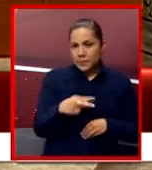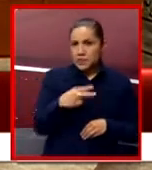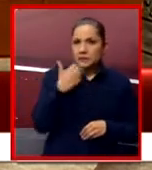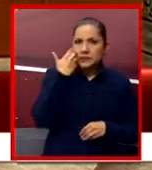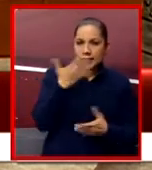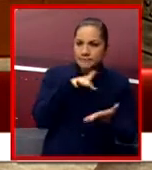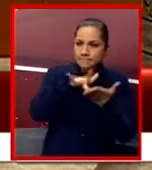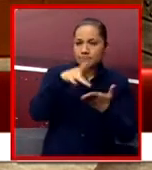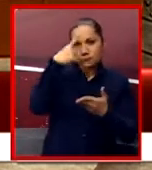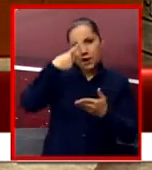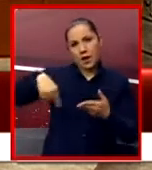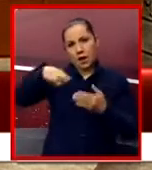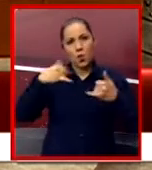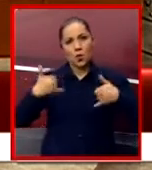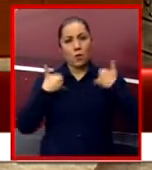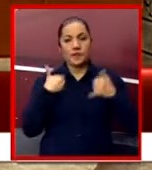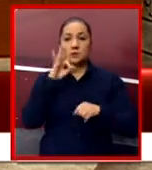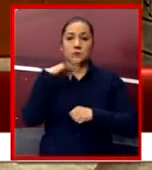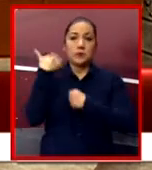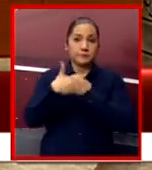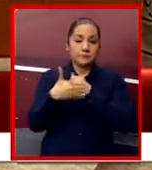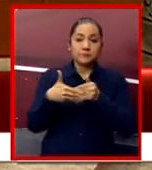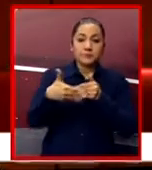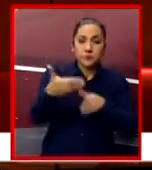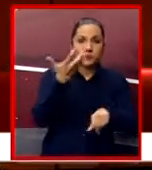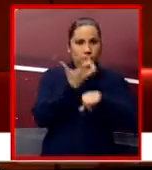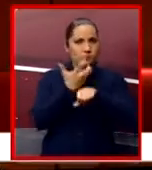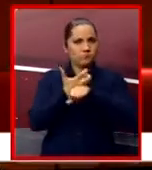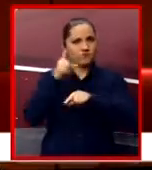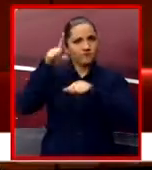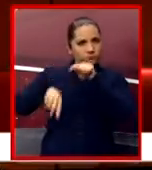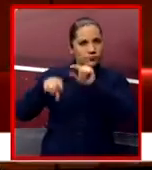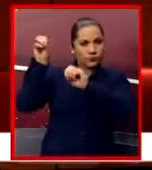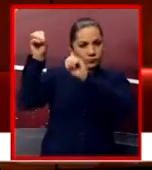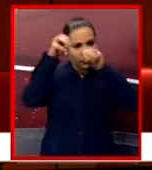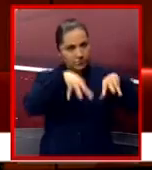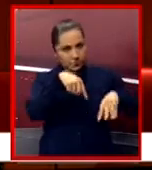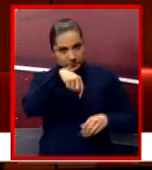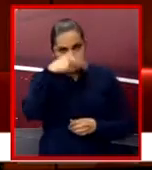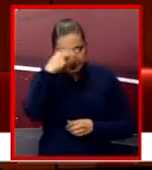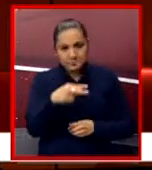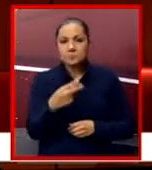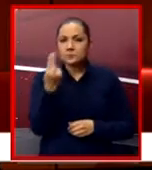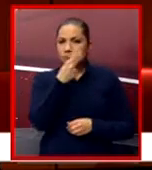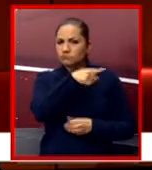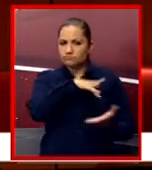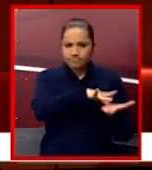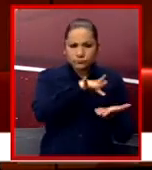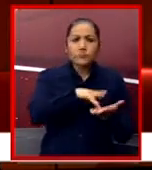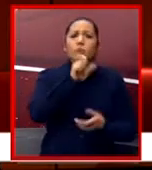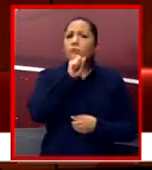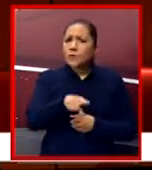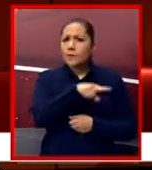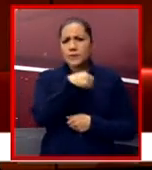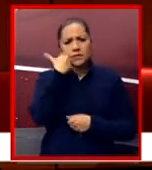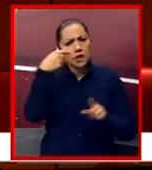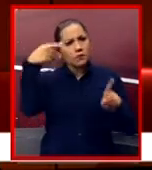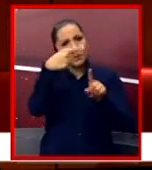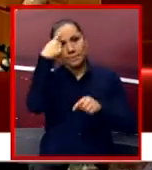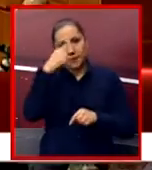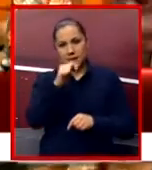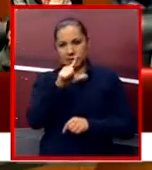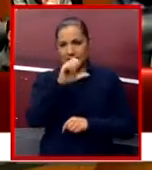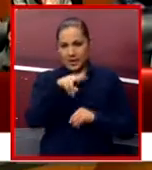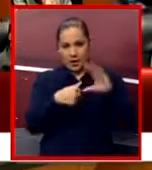pudieran ser deportados de Estados Unidos. Afirmó que México busca una negociación justa en el Tratado de Libre Comercio. Lo